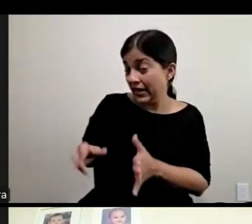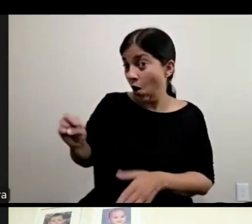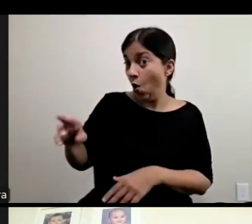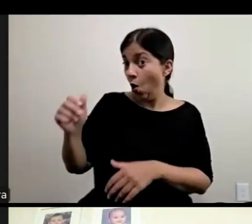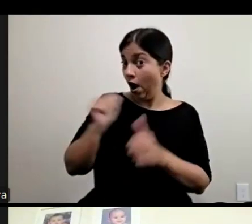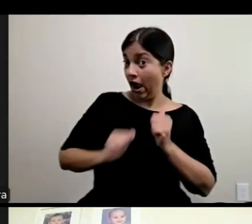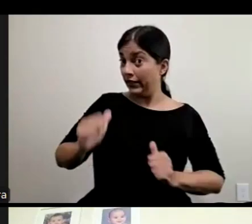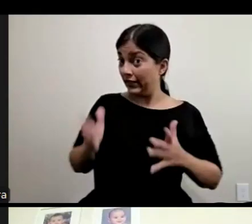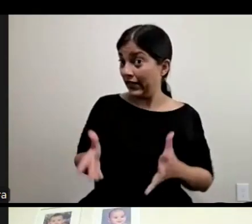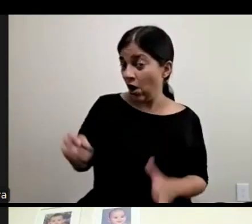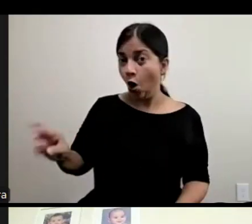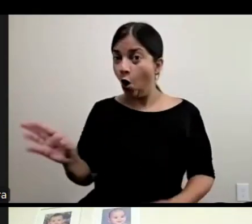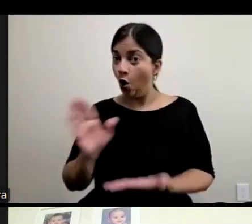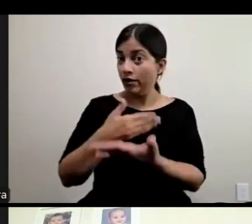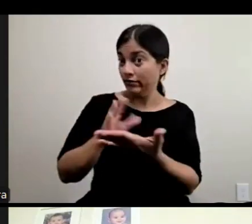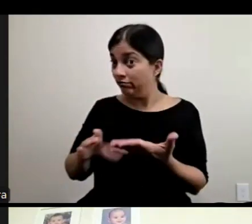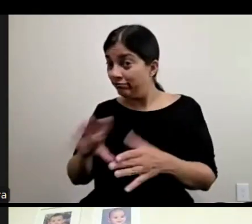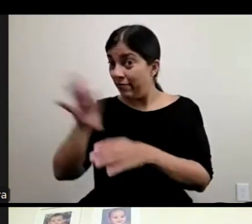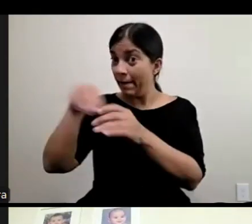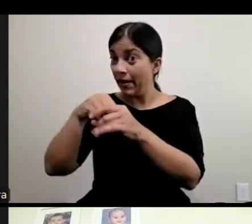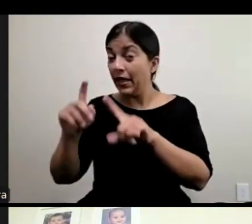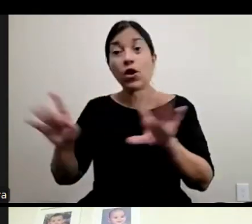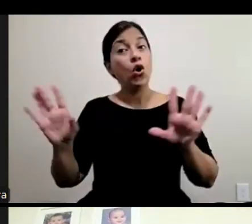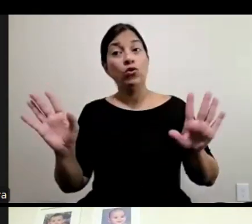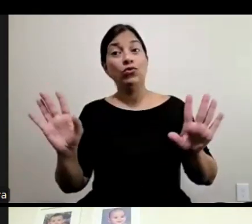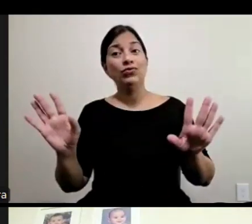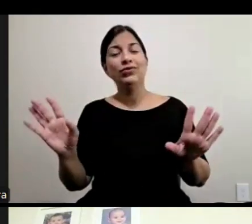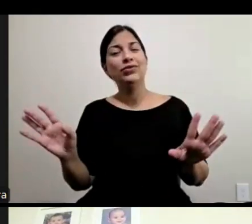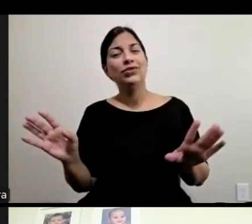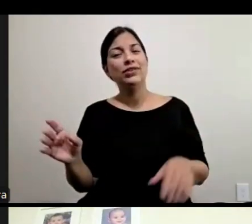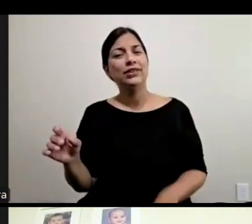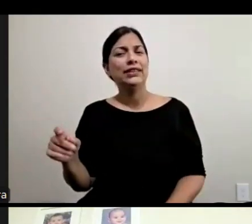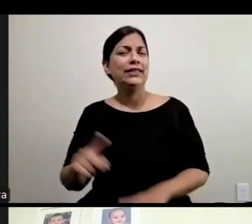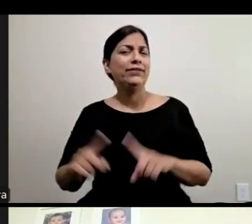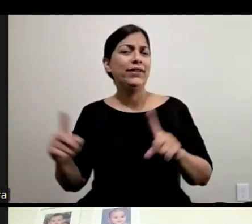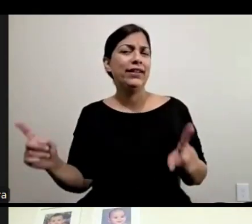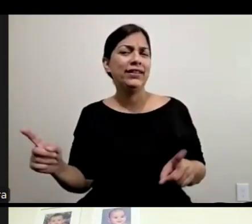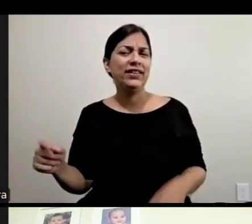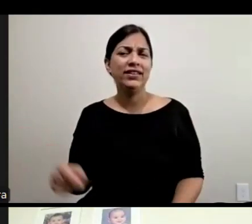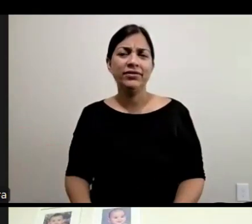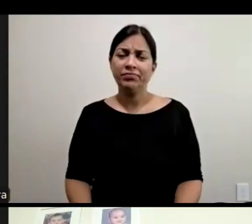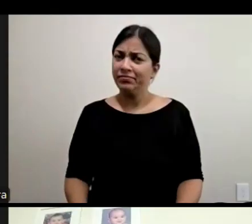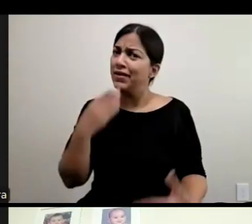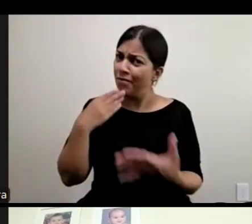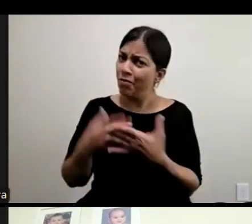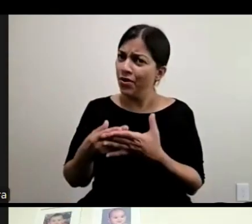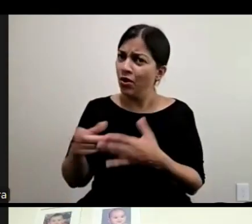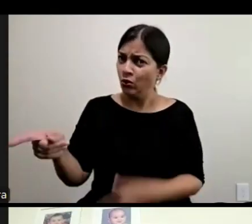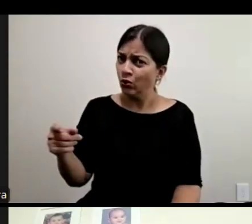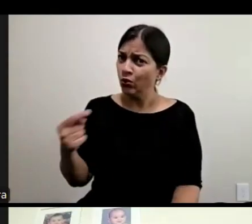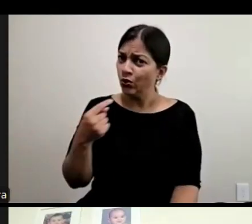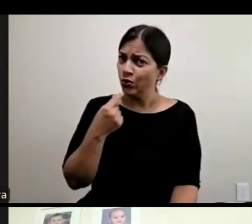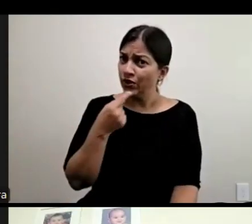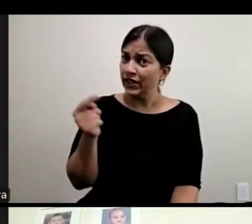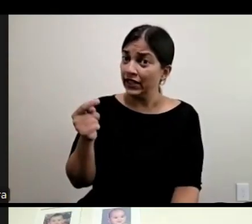hacer cosas en el show. Pero si no fue ese el caso, qué bien, porque tú dices, cuando uno lo